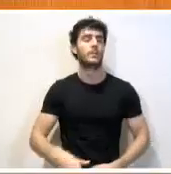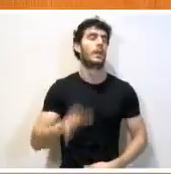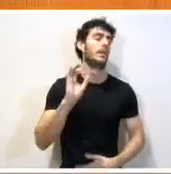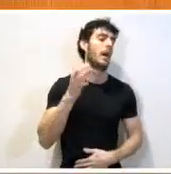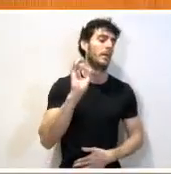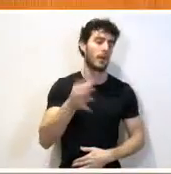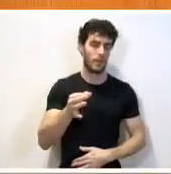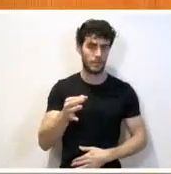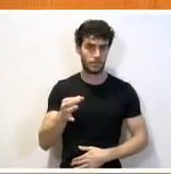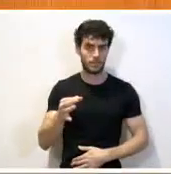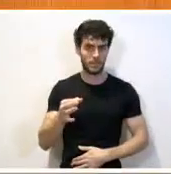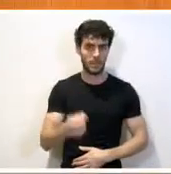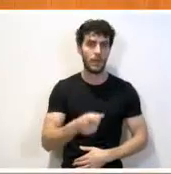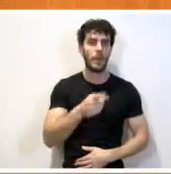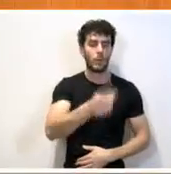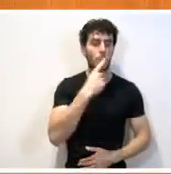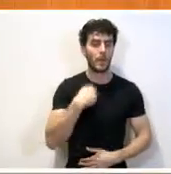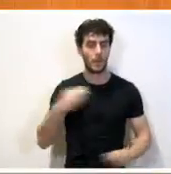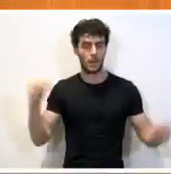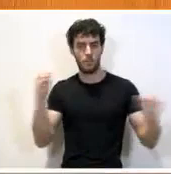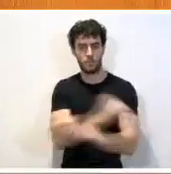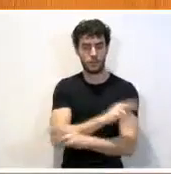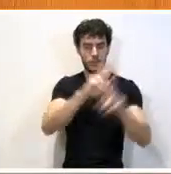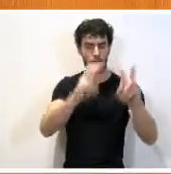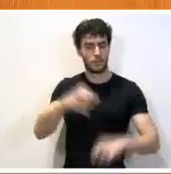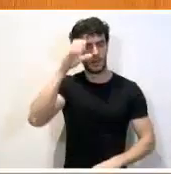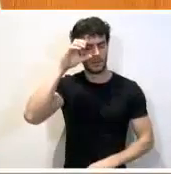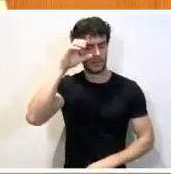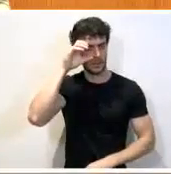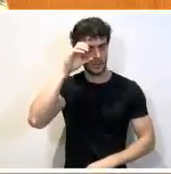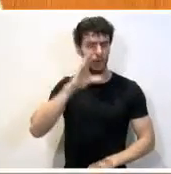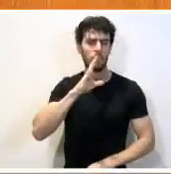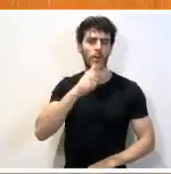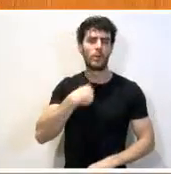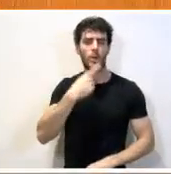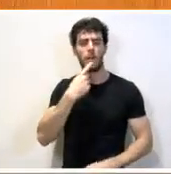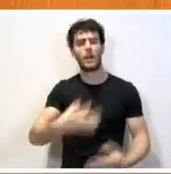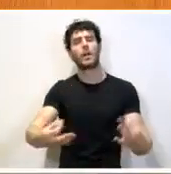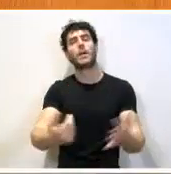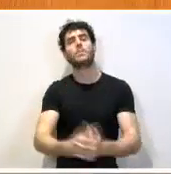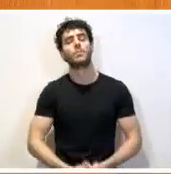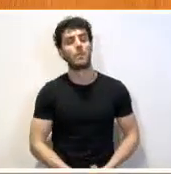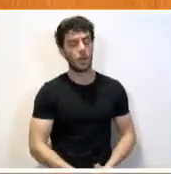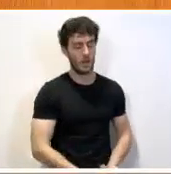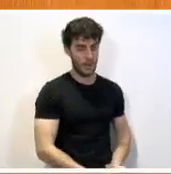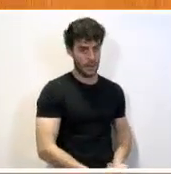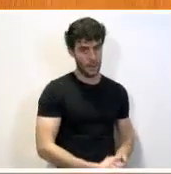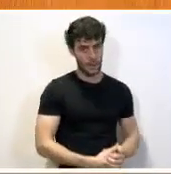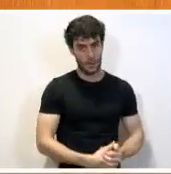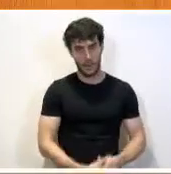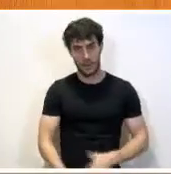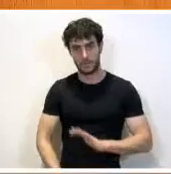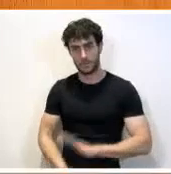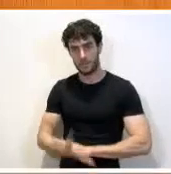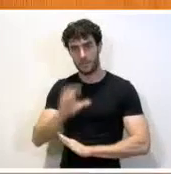que contradice lo que usted dice de que escuchan. Porque lo que le voy a decir es que en